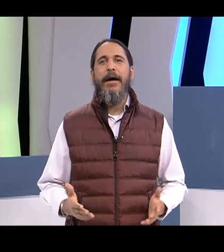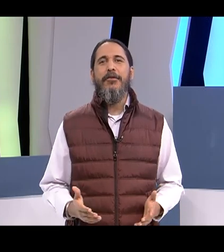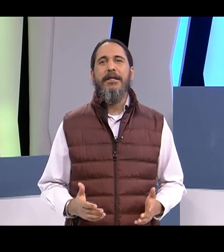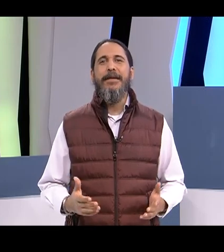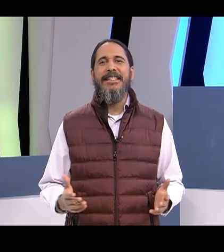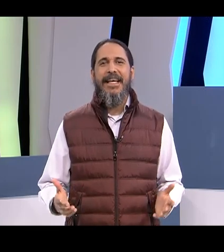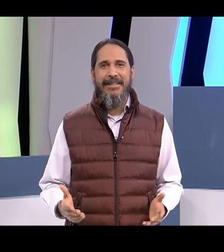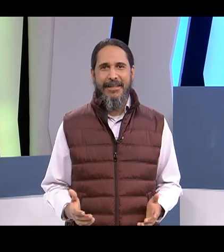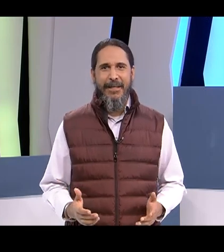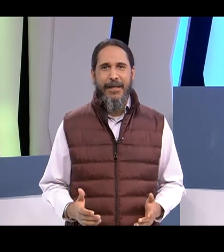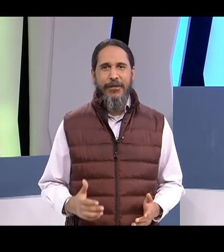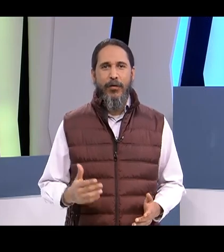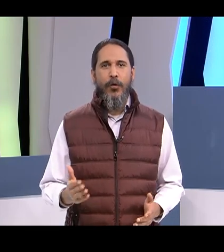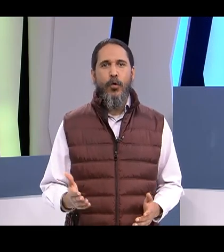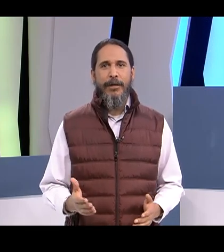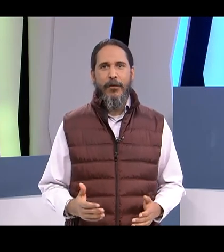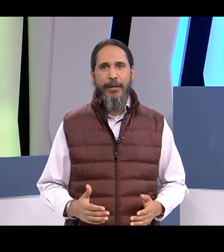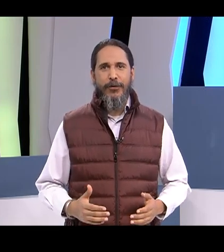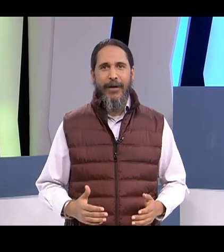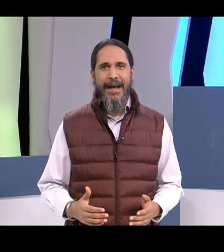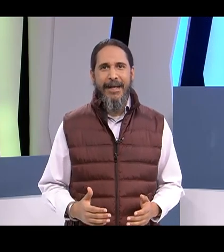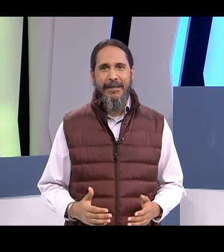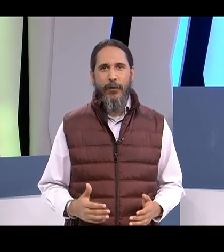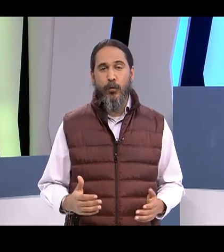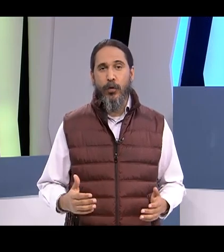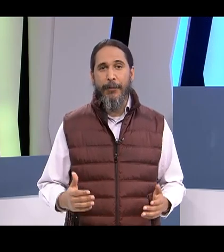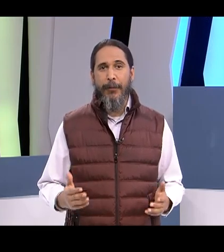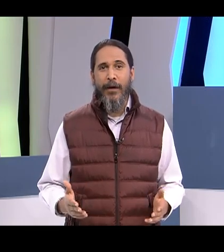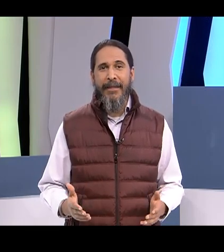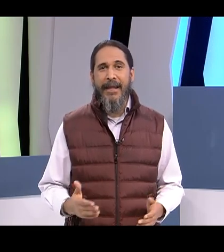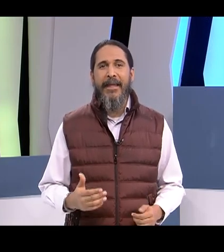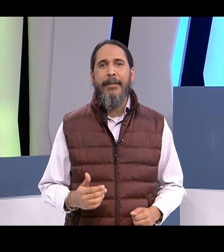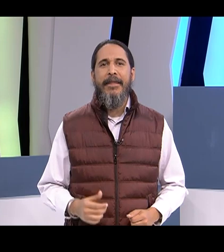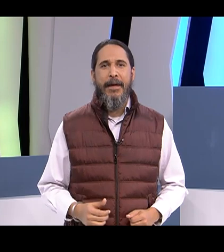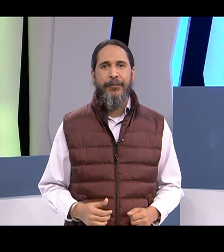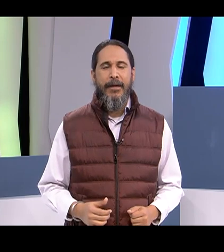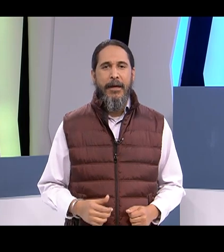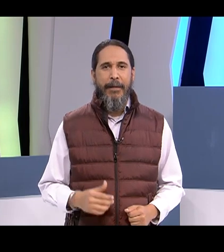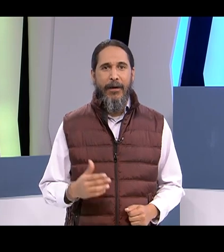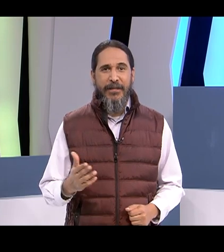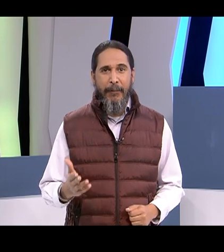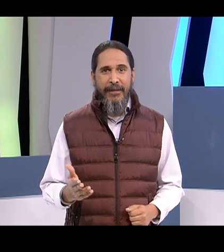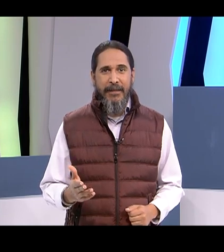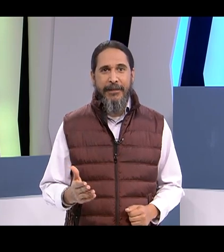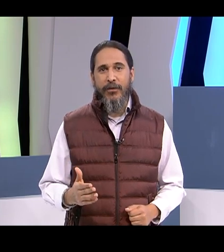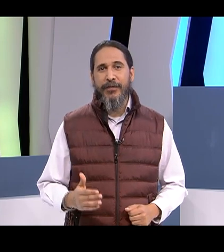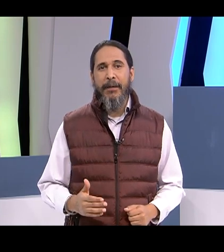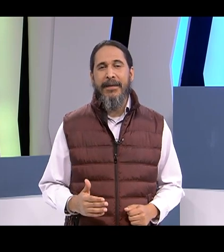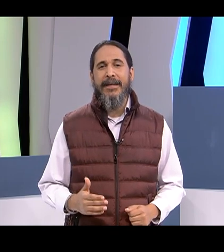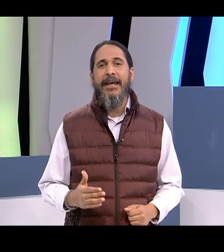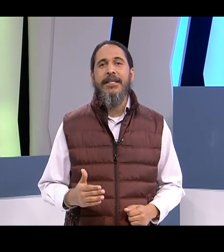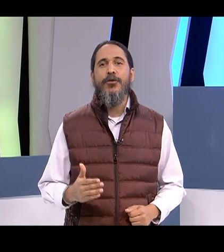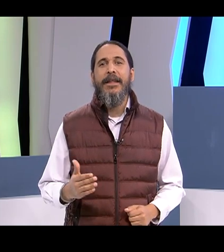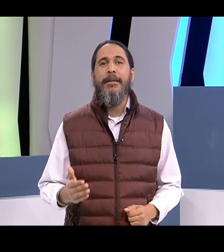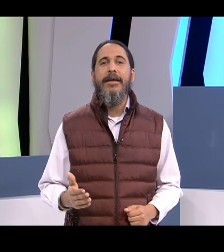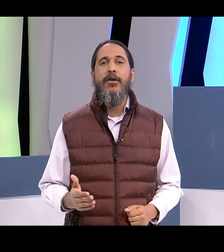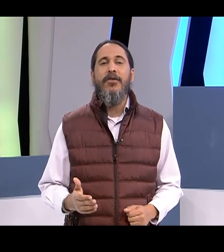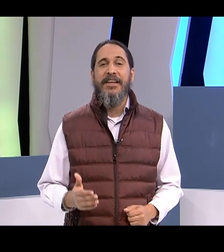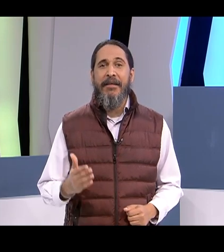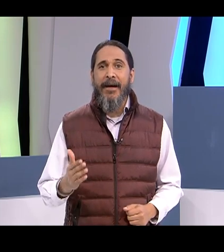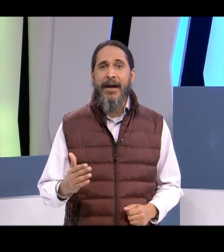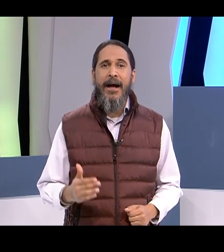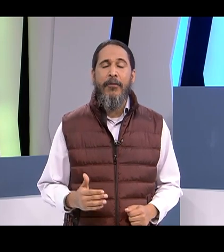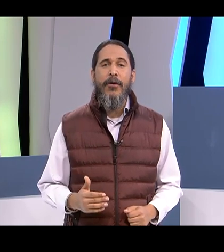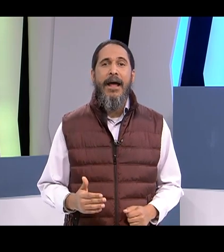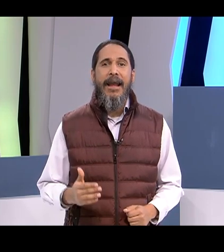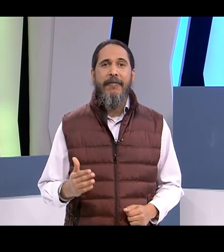Dragones, caballos y princesas son algunos de los personajes en la cultura popular de la Edad Media. Para los amantes de estos temas, aquí en la Ciudad de México